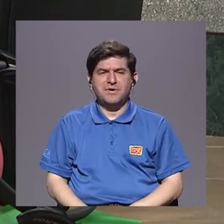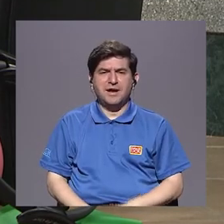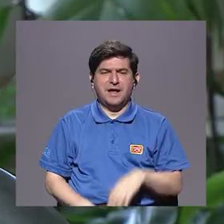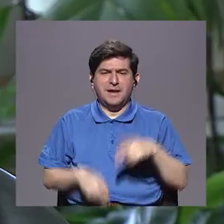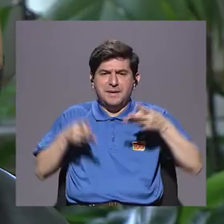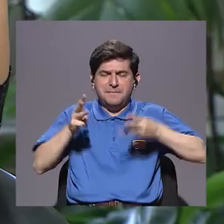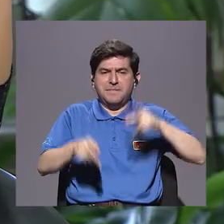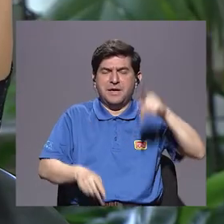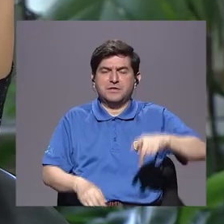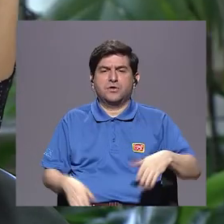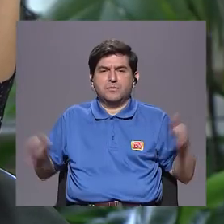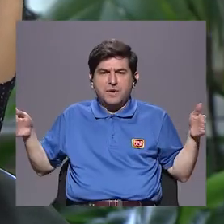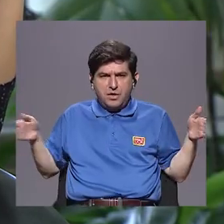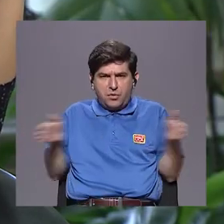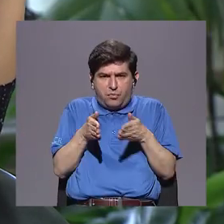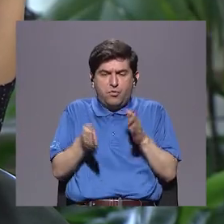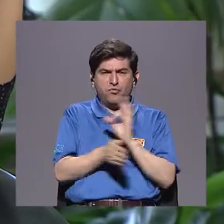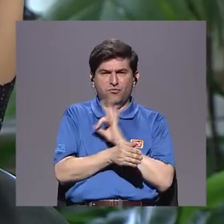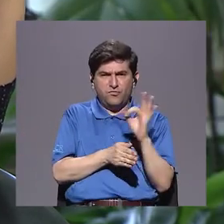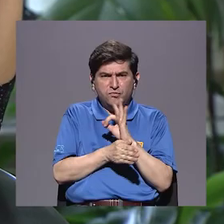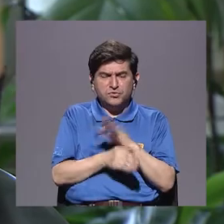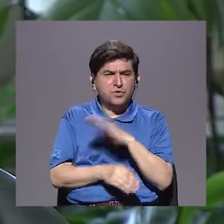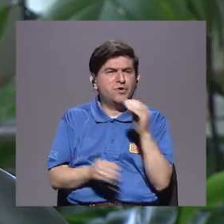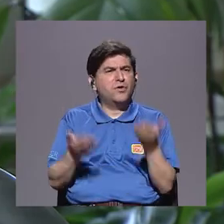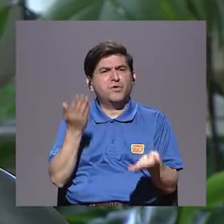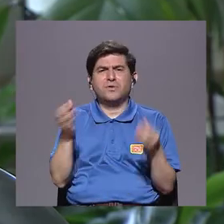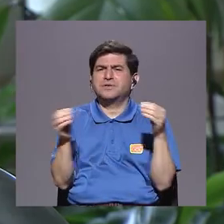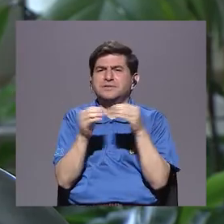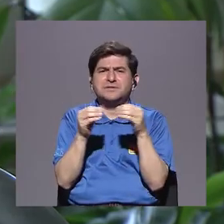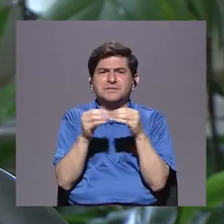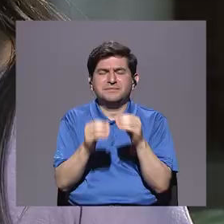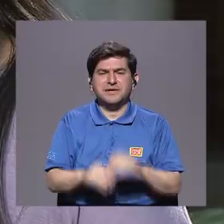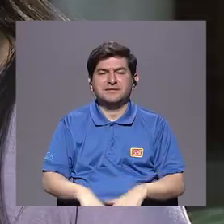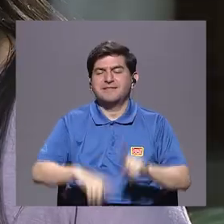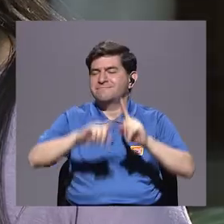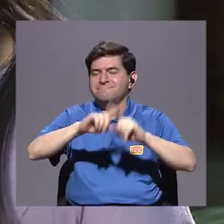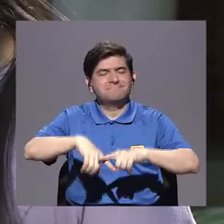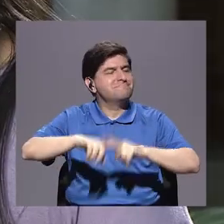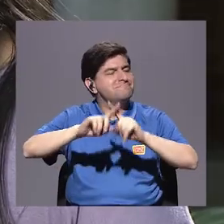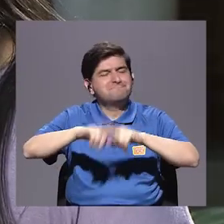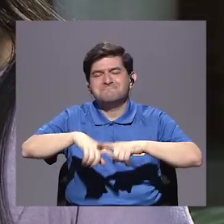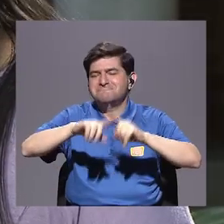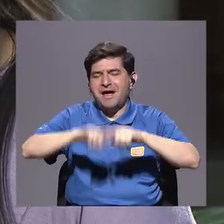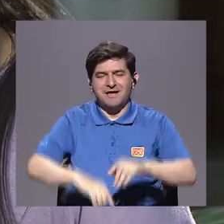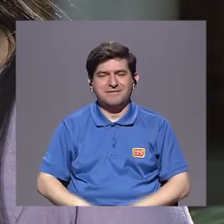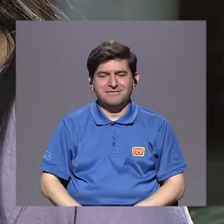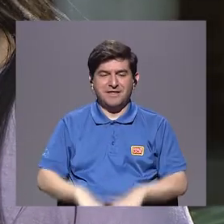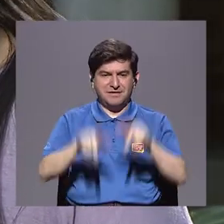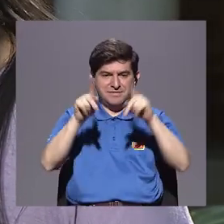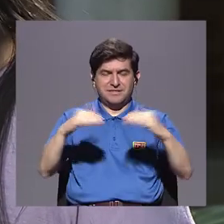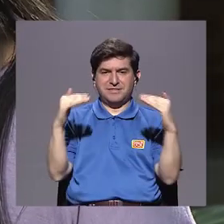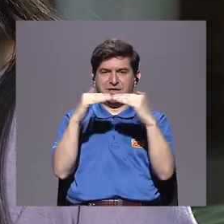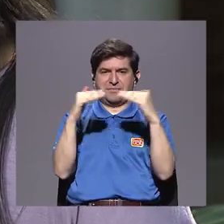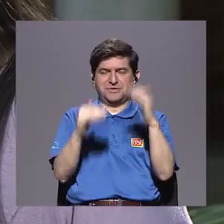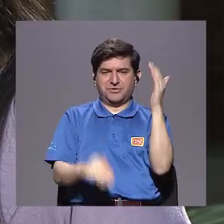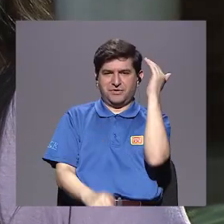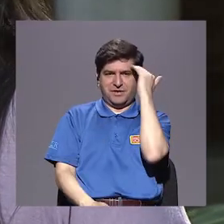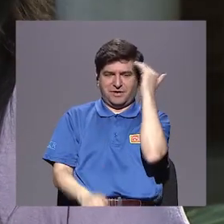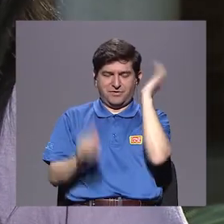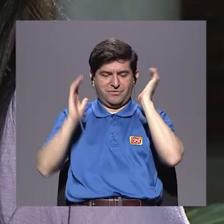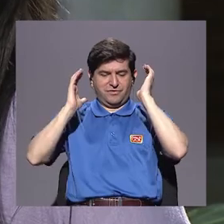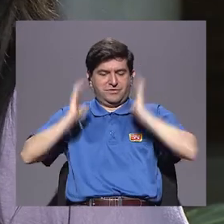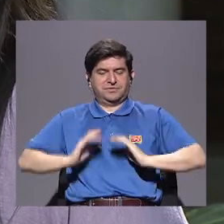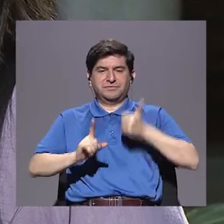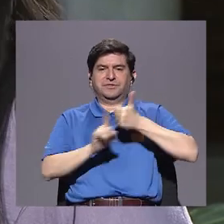de peso, ¿eso podría funcionarme o es más que todo? Eso, bueno, depende mucho del nivel de la persona, el nivel de